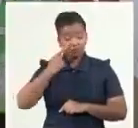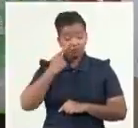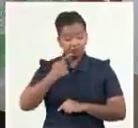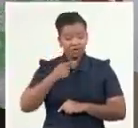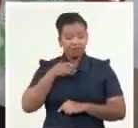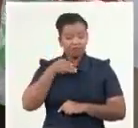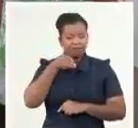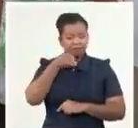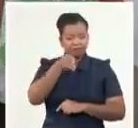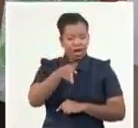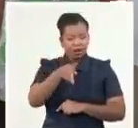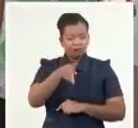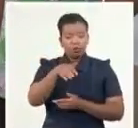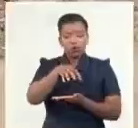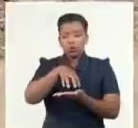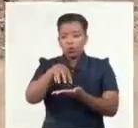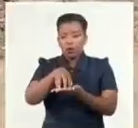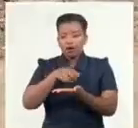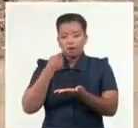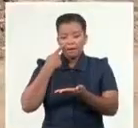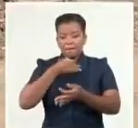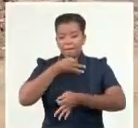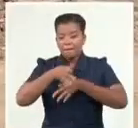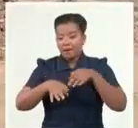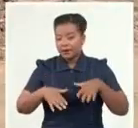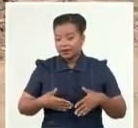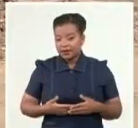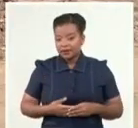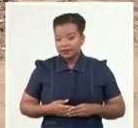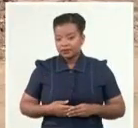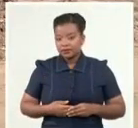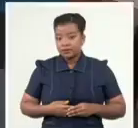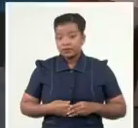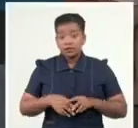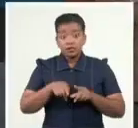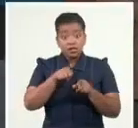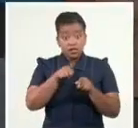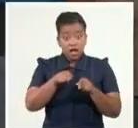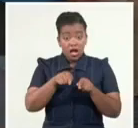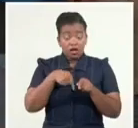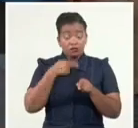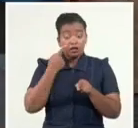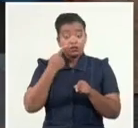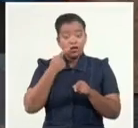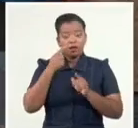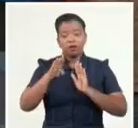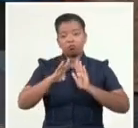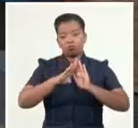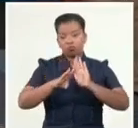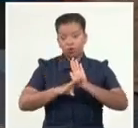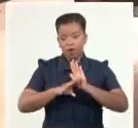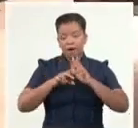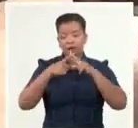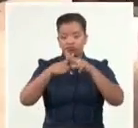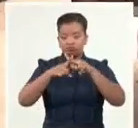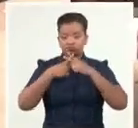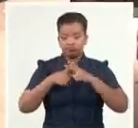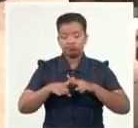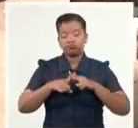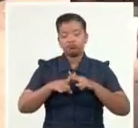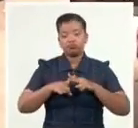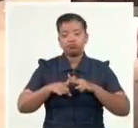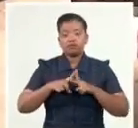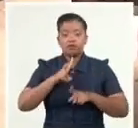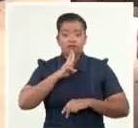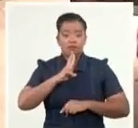recorrer las obras, destacó que estas son parte del Programa Hidráulico Nacional. Faltan